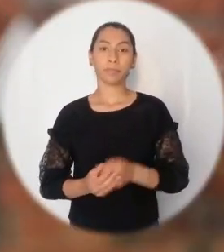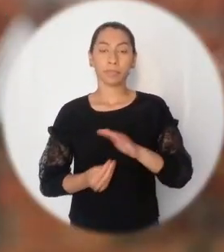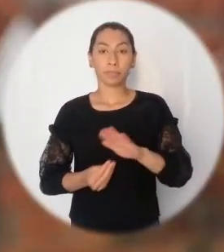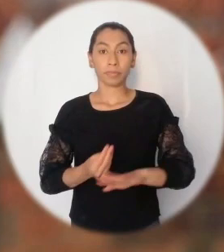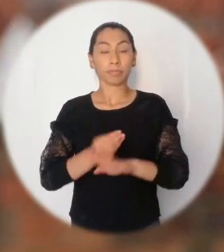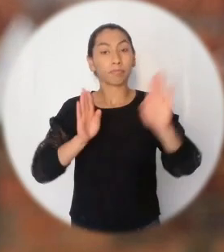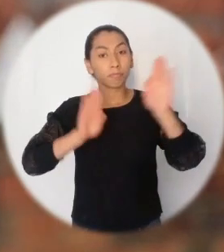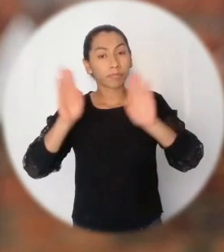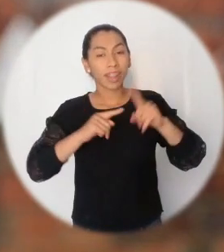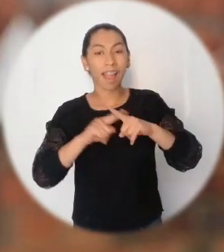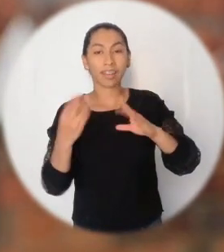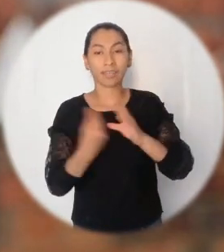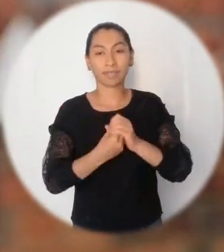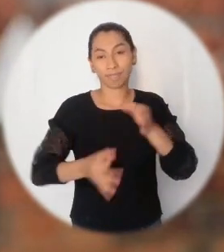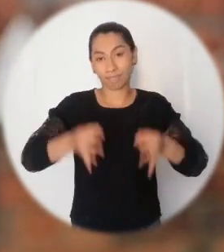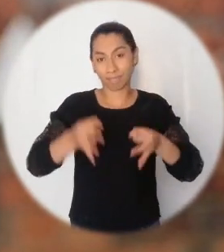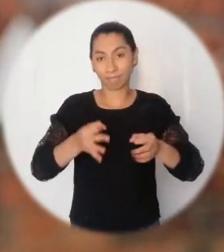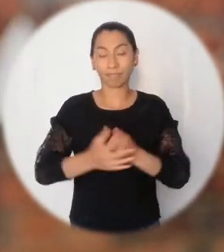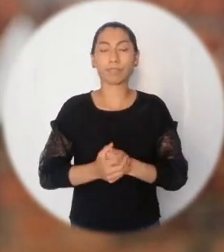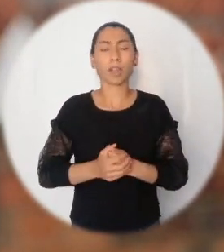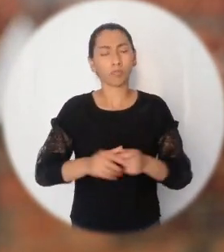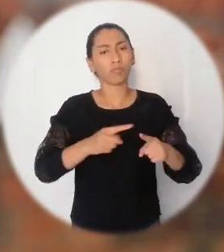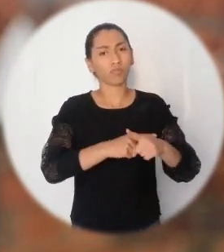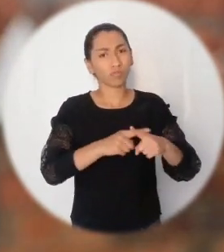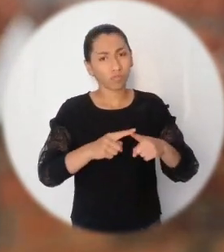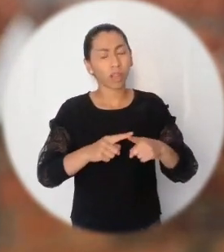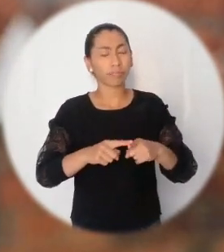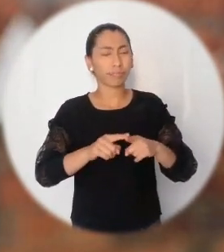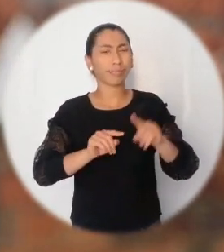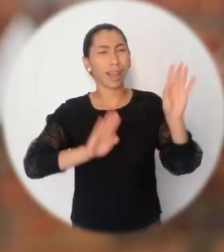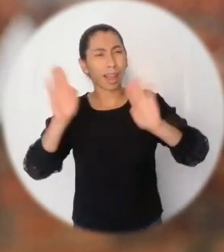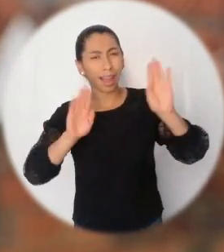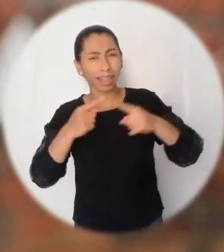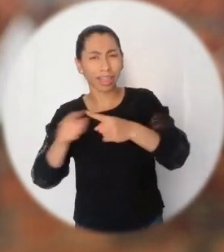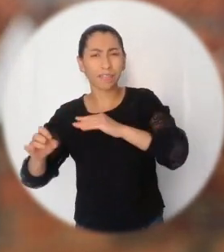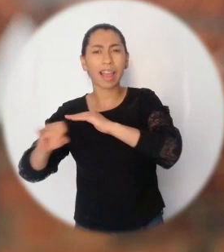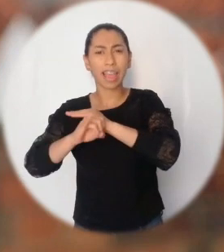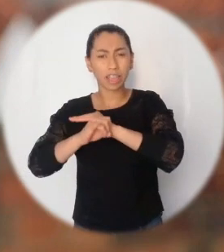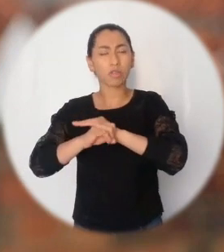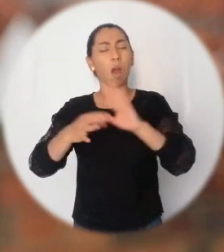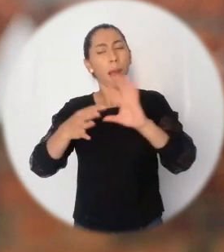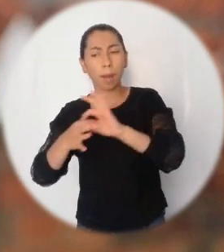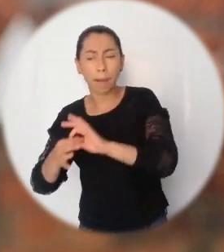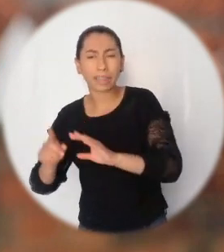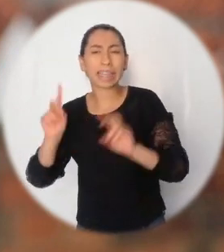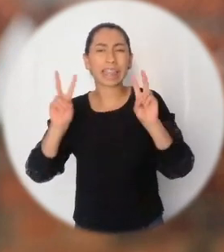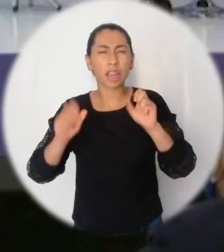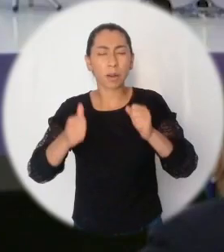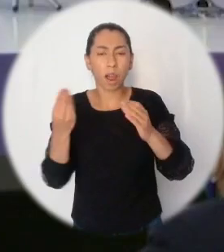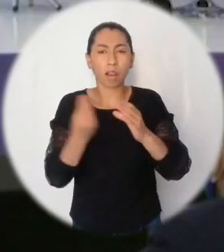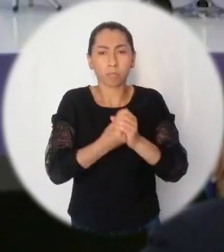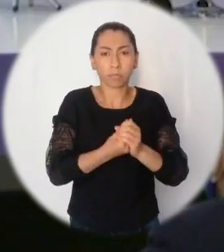La Unidad para las Víctimas participó de la Semana de la Inclusión y la Equidad, una semana en la que participaron las entidades pertenecientes al sector de la